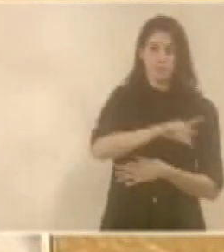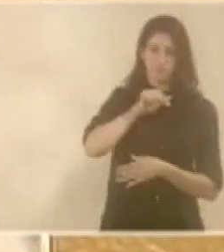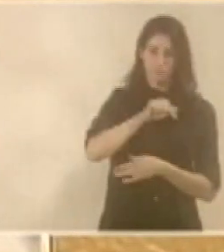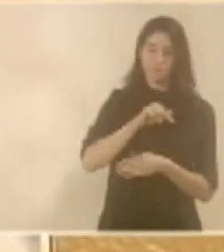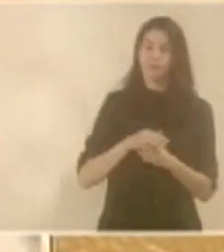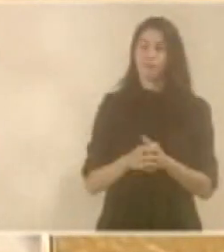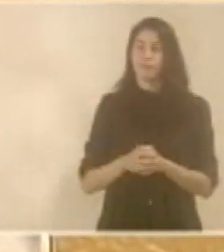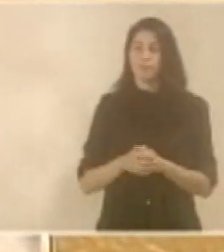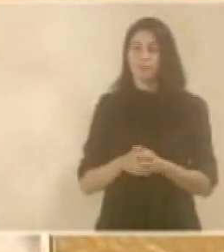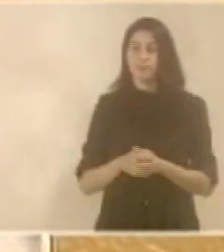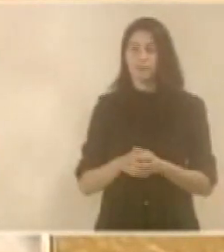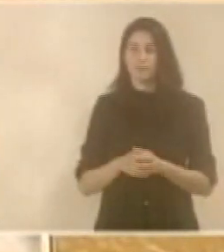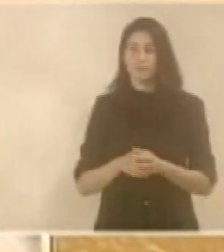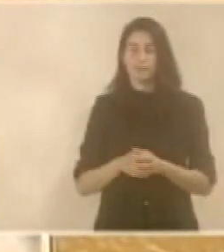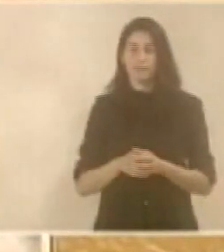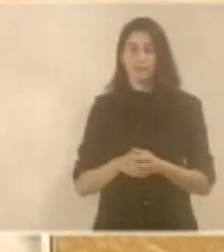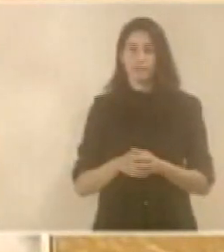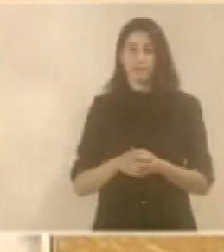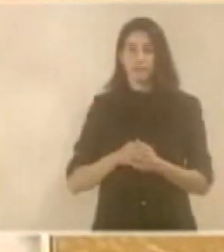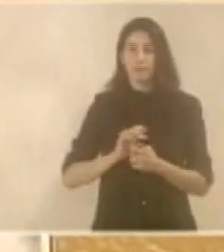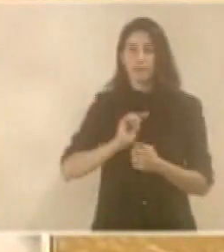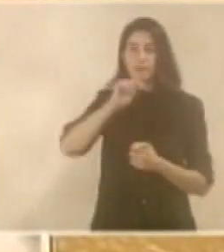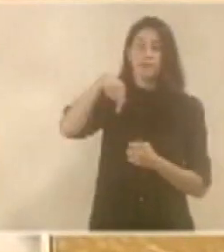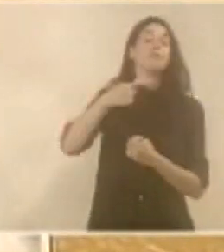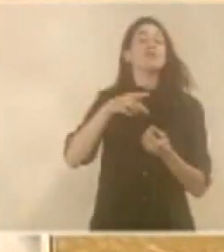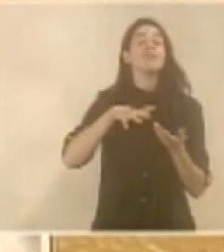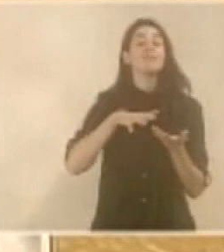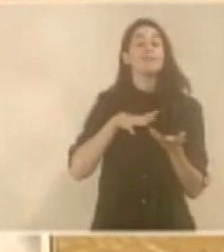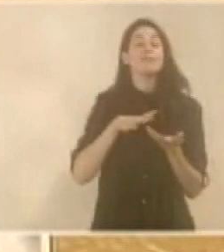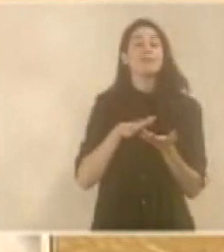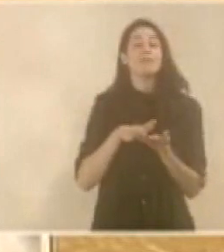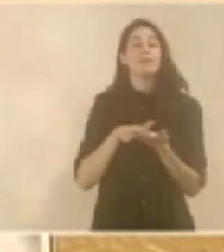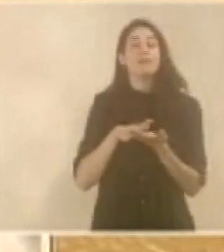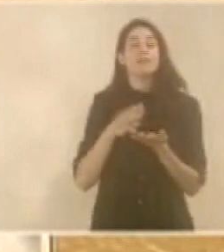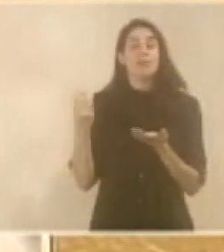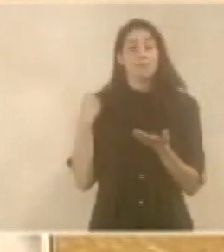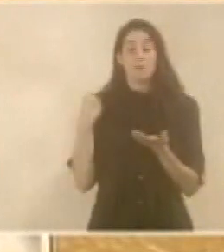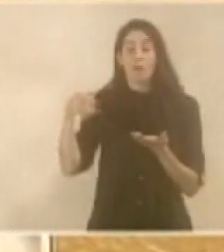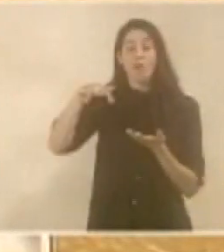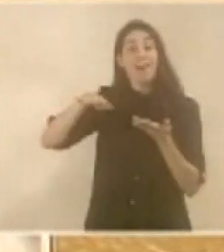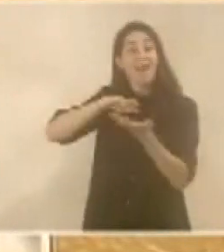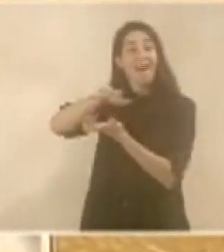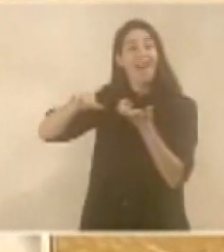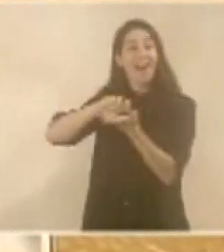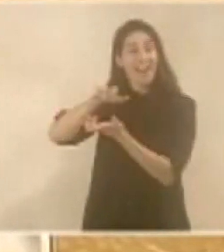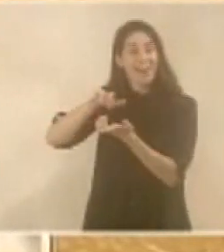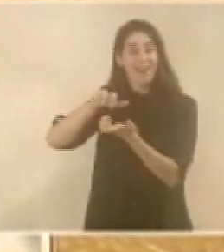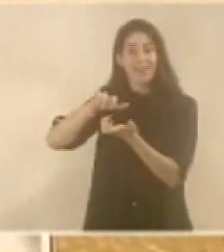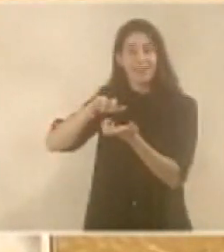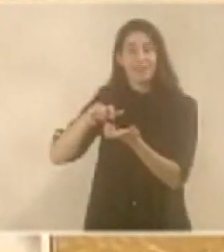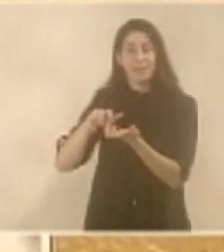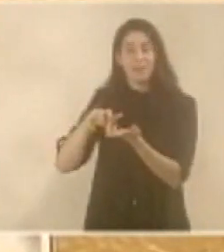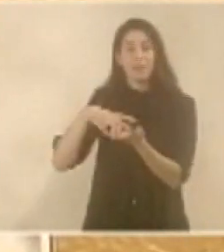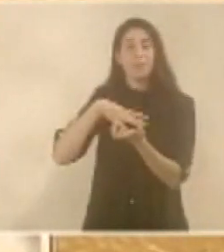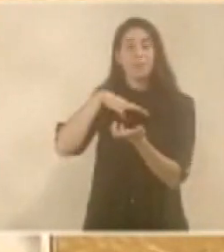Los 16.000 efectivos previstos enviar a América hubieran permitido recuperar la iniciativa en el campo de batalla al capitán general de